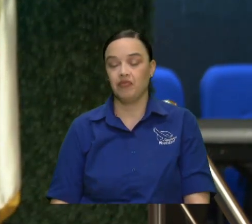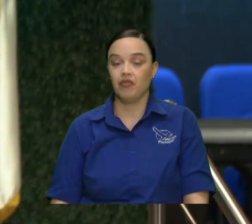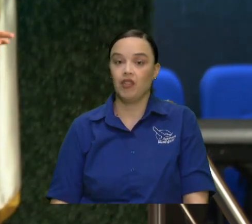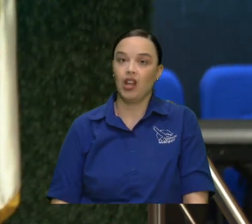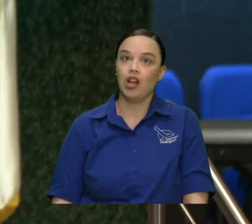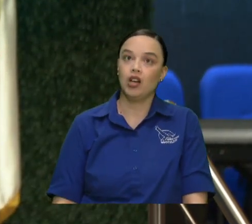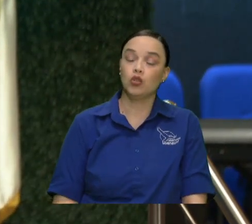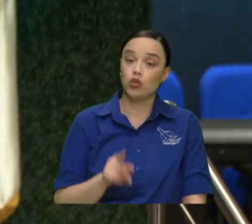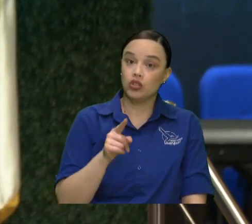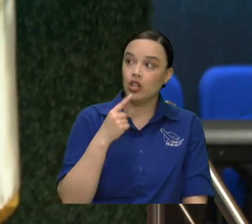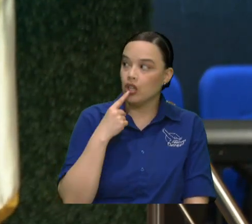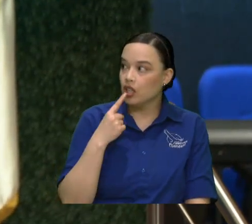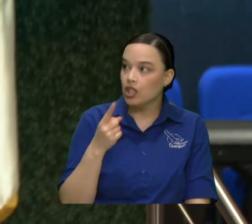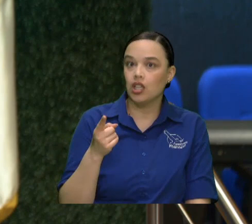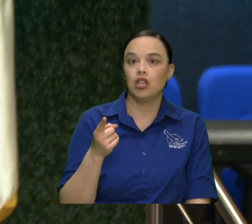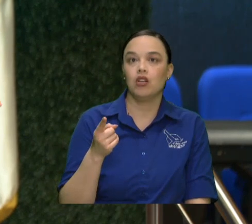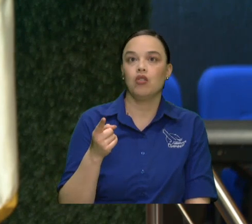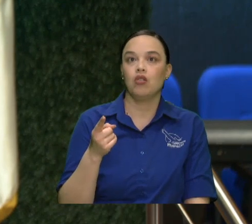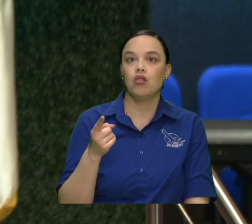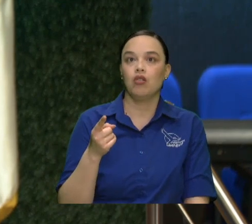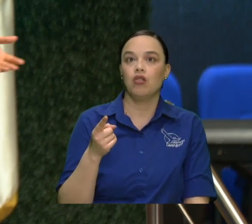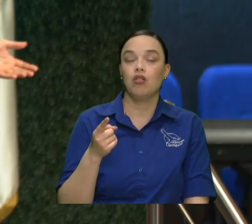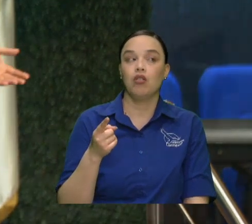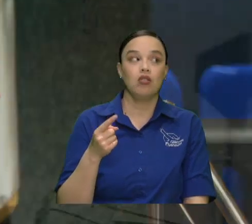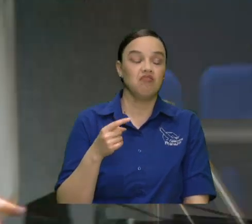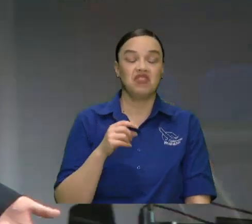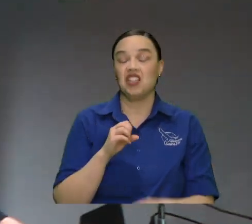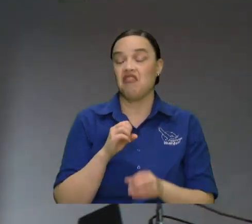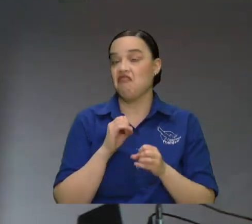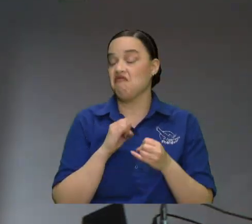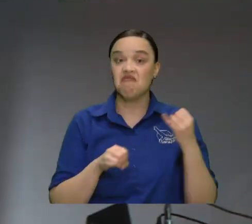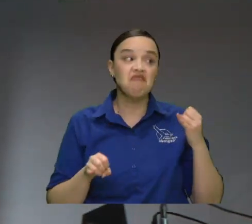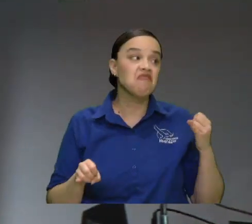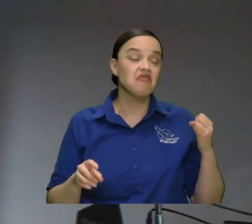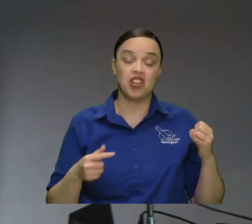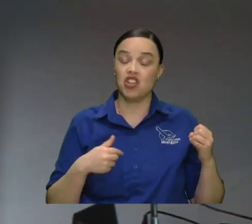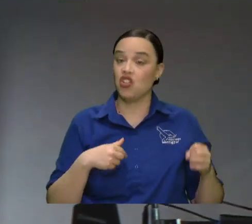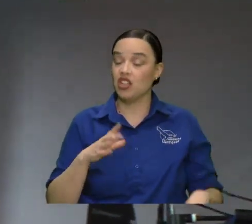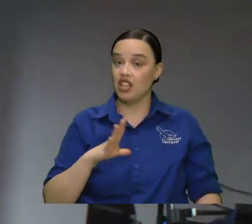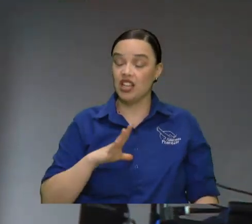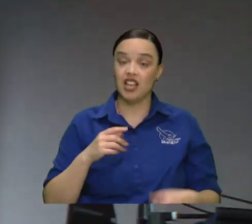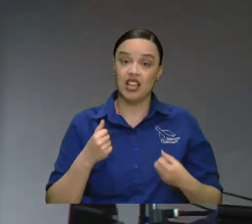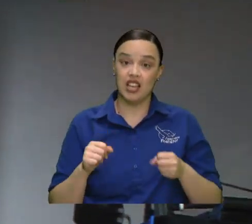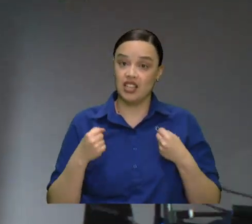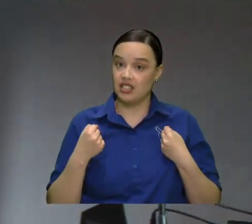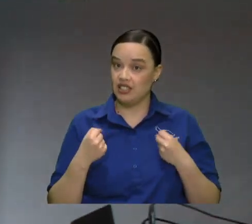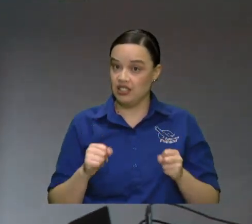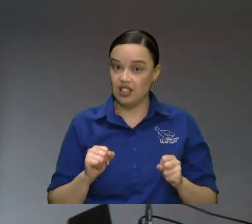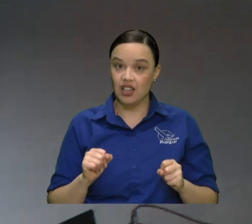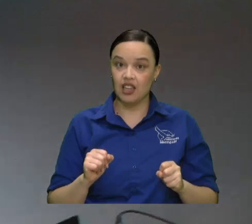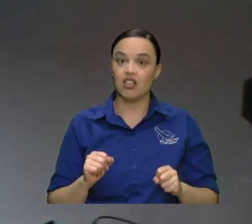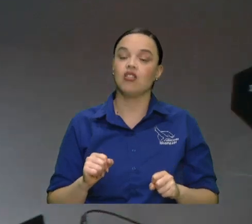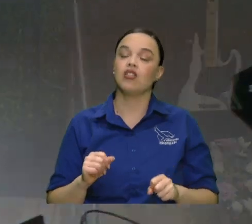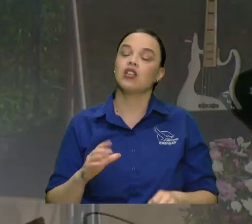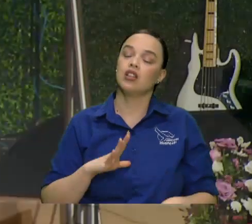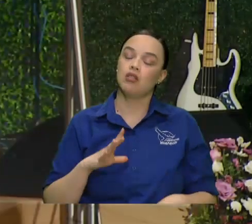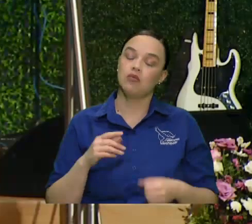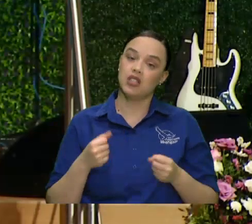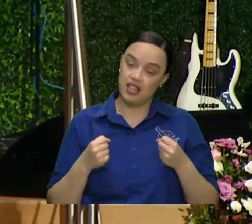dijo ya me quedé sin charles se acabó lo que yo quería hacer acá precisamente eso lo que tenemos que